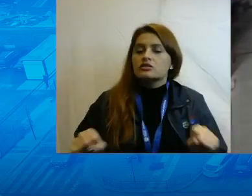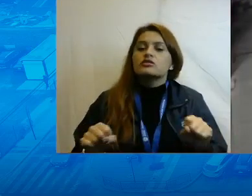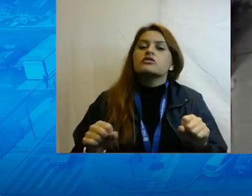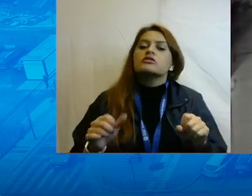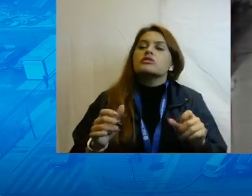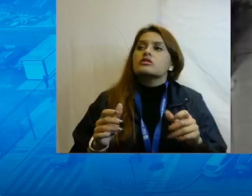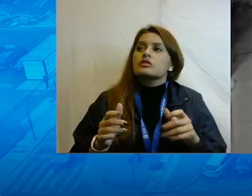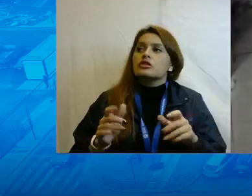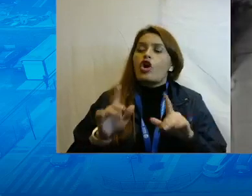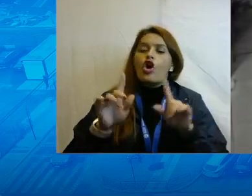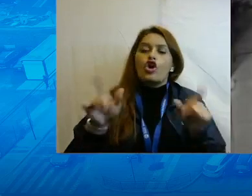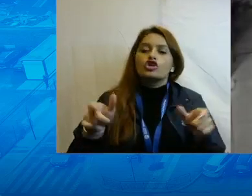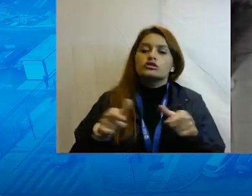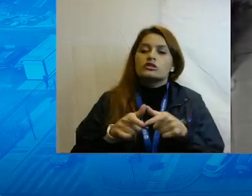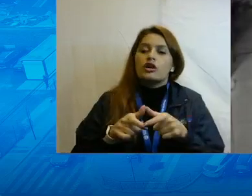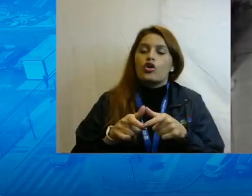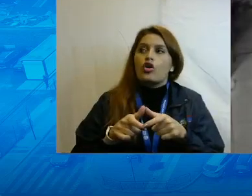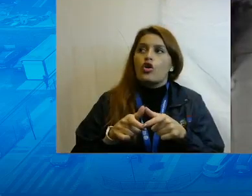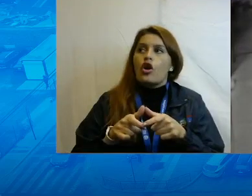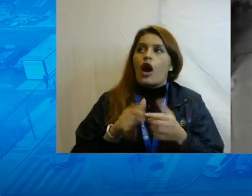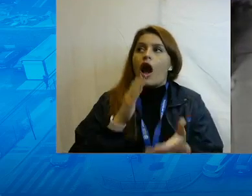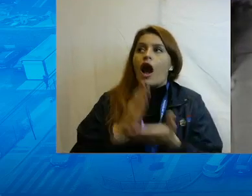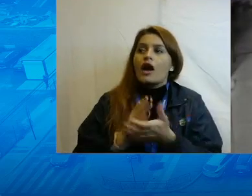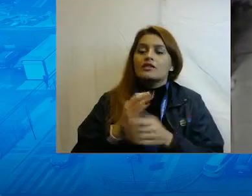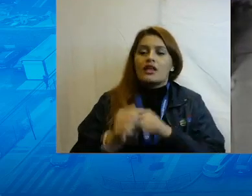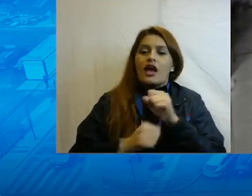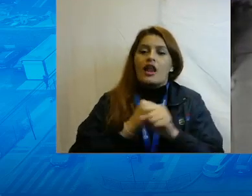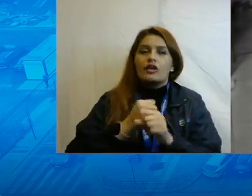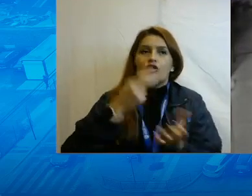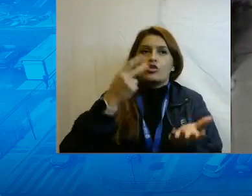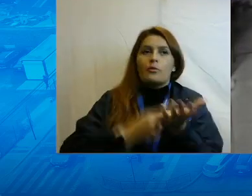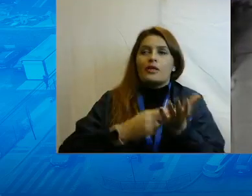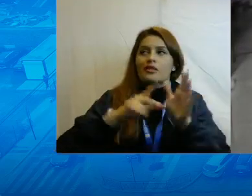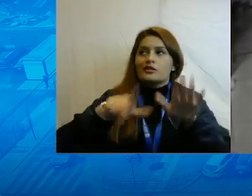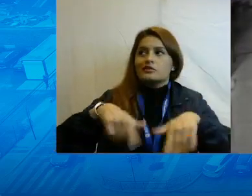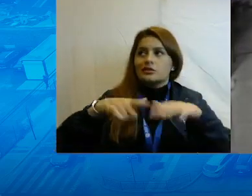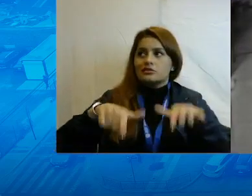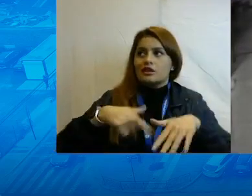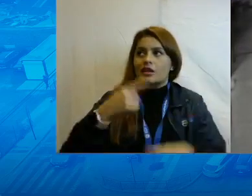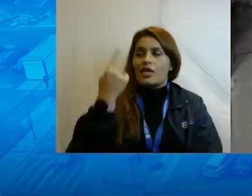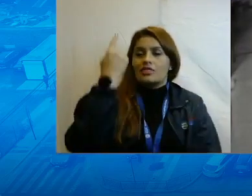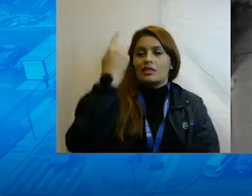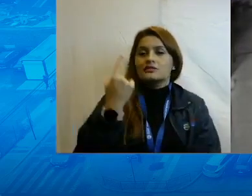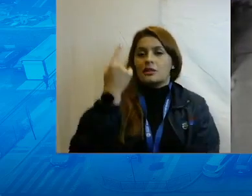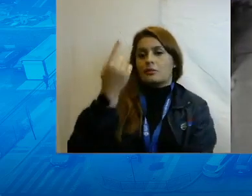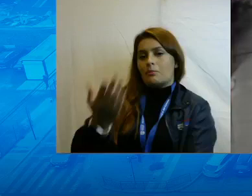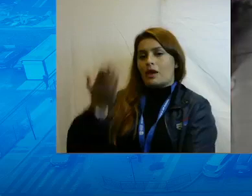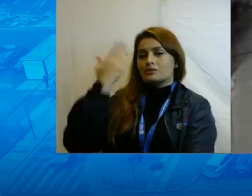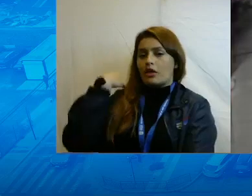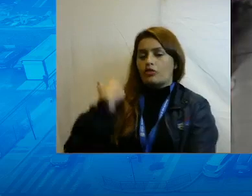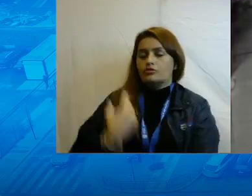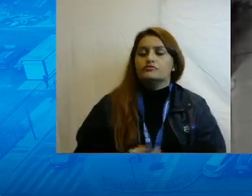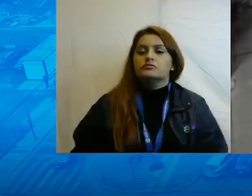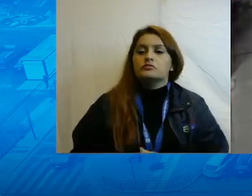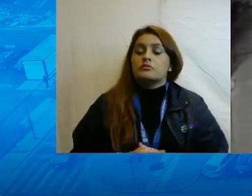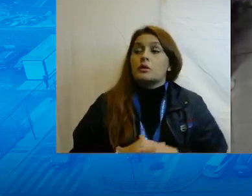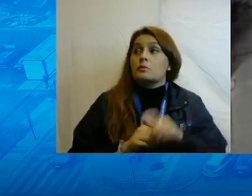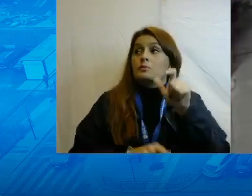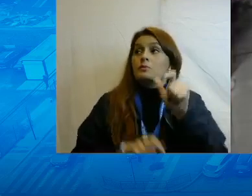castigados por el Consejo hasta el año 2017, en diciembre pasado. Así que la gente